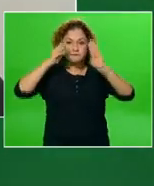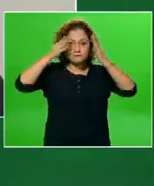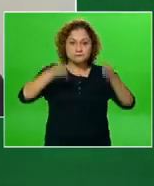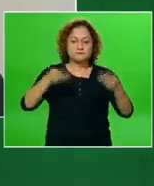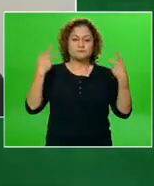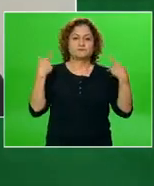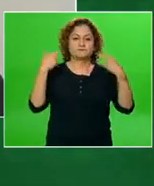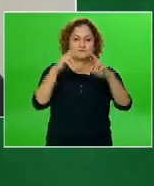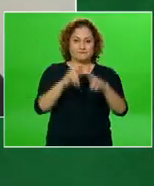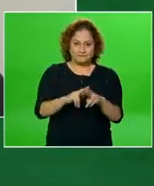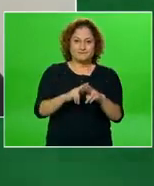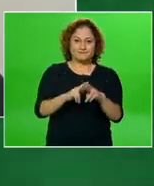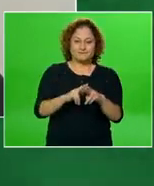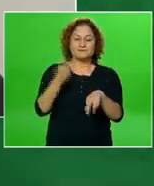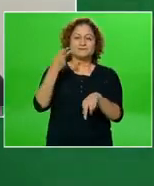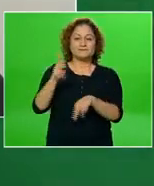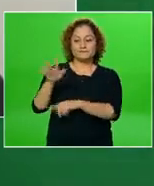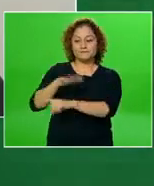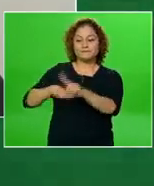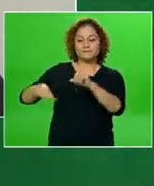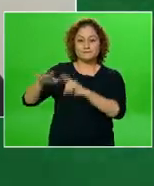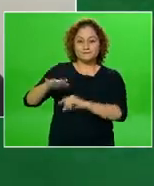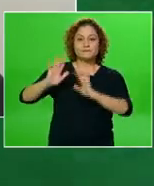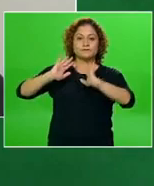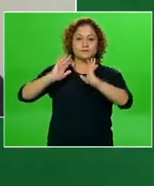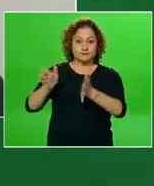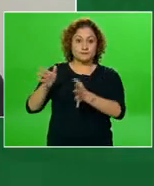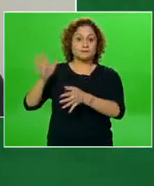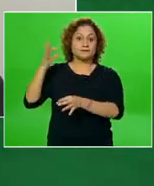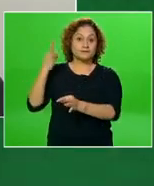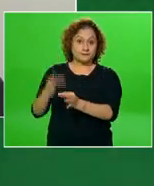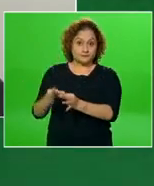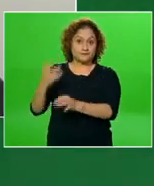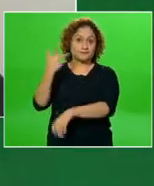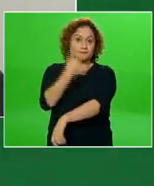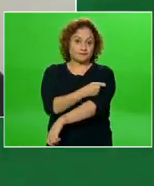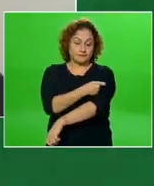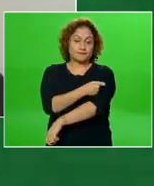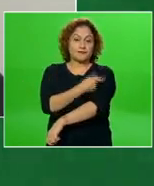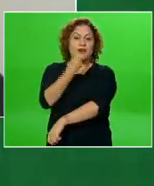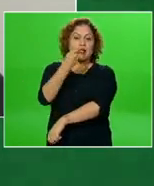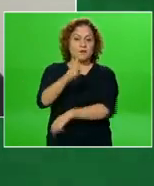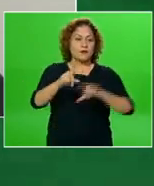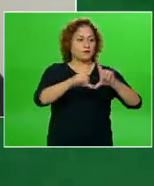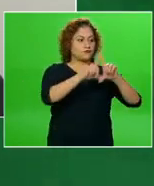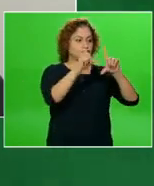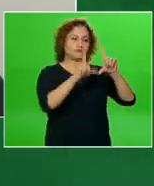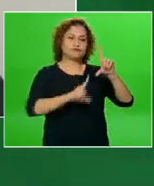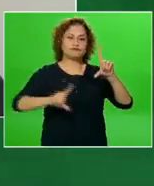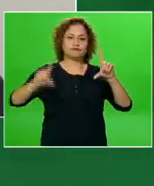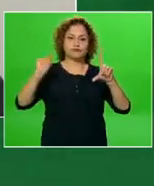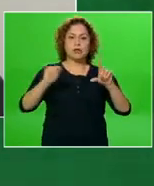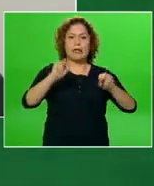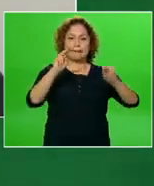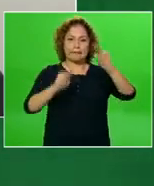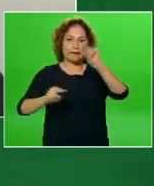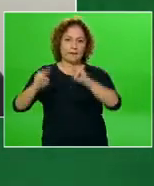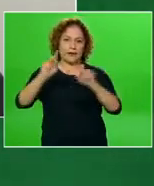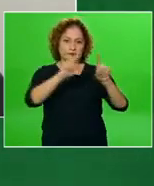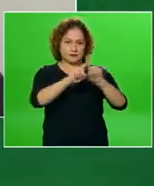extra que en su momento se está dando a todas estas personas que contribuyen con los diferentes niveles educativos